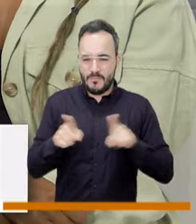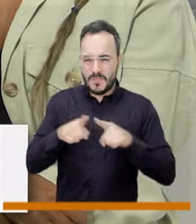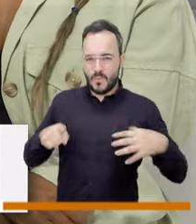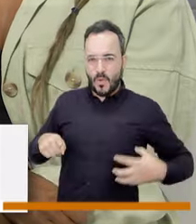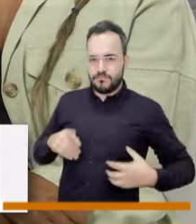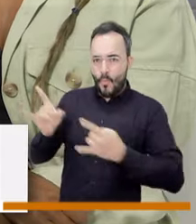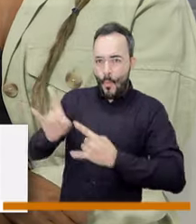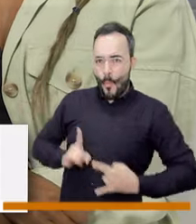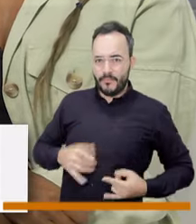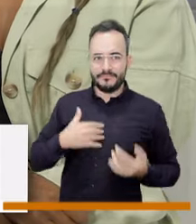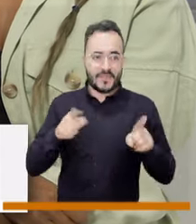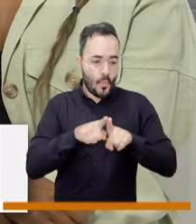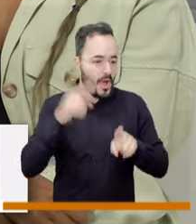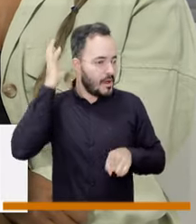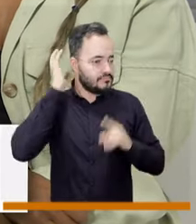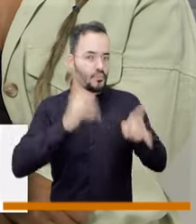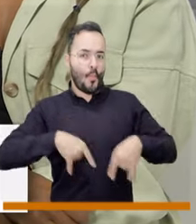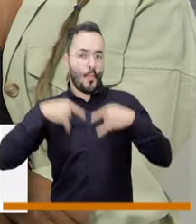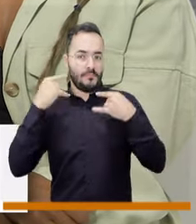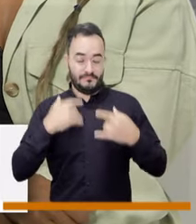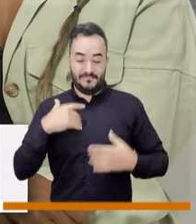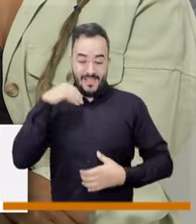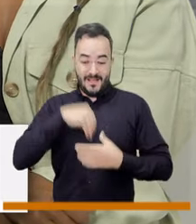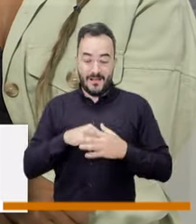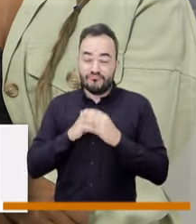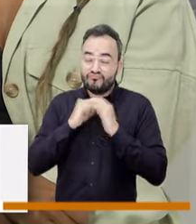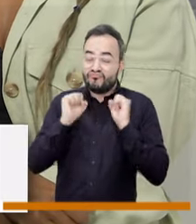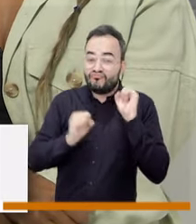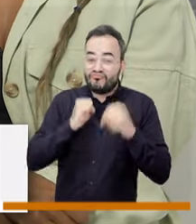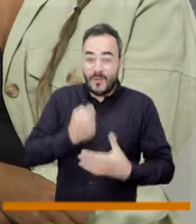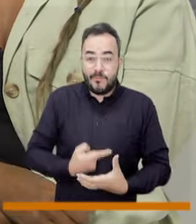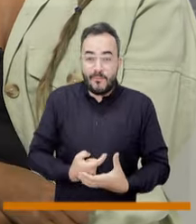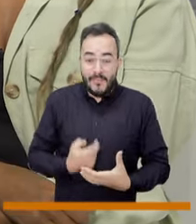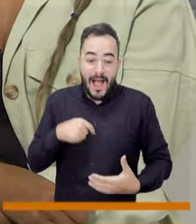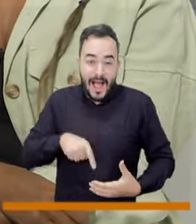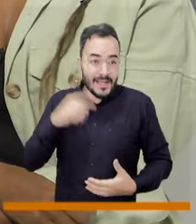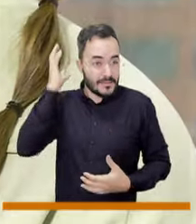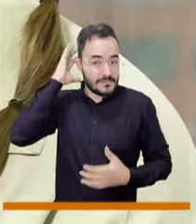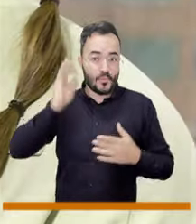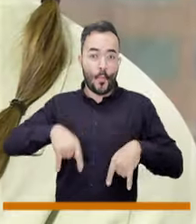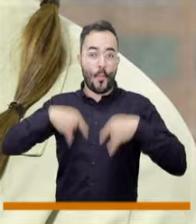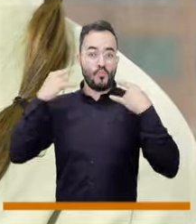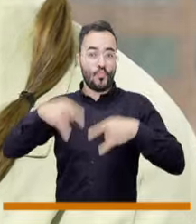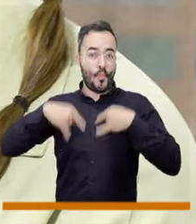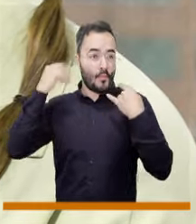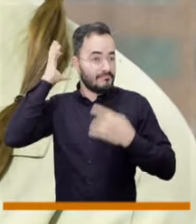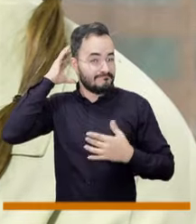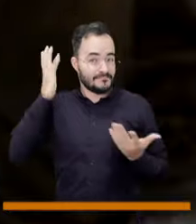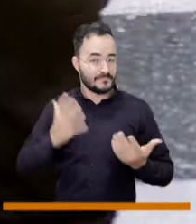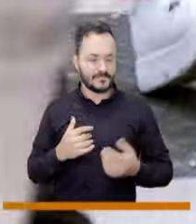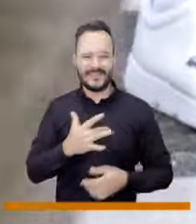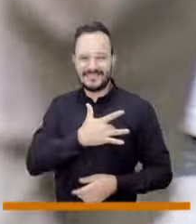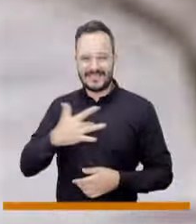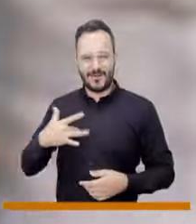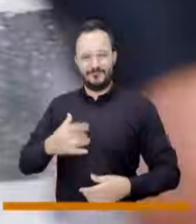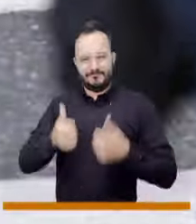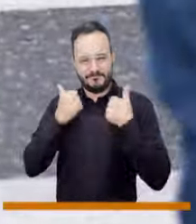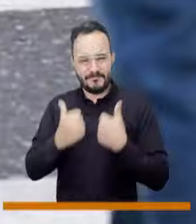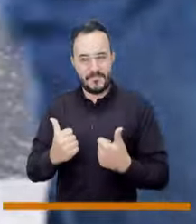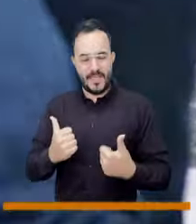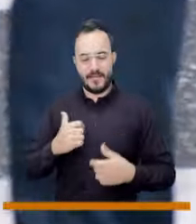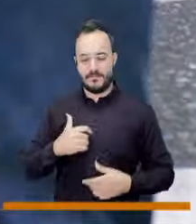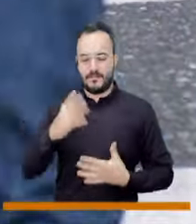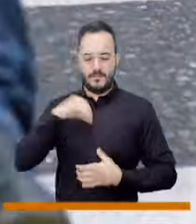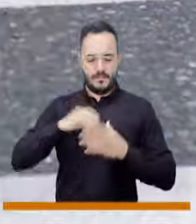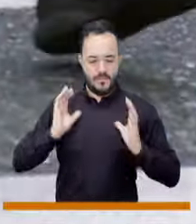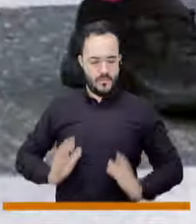muy pequeños, desde inclusive el útero. Entonces, una buena salud que reúna una parte